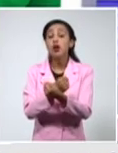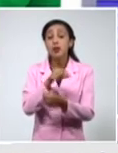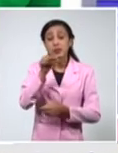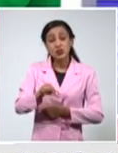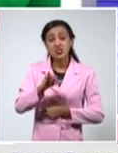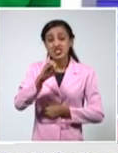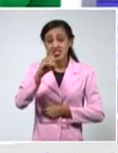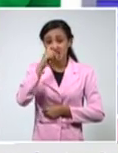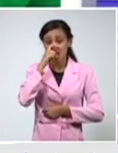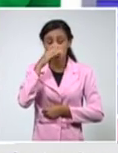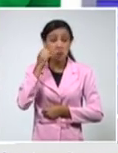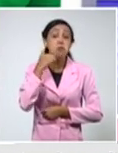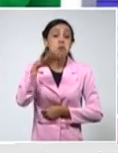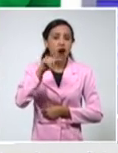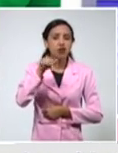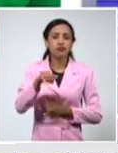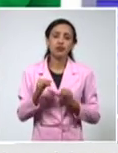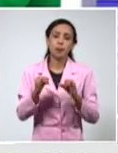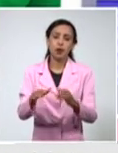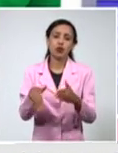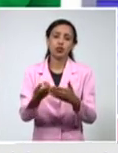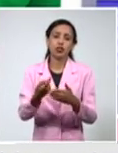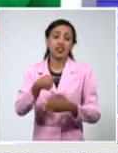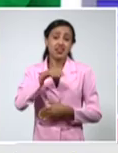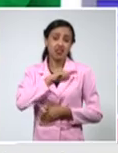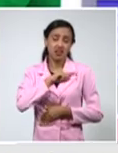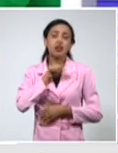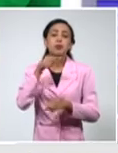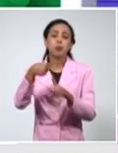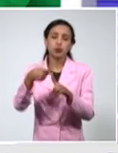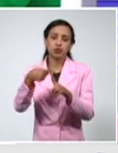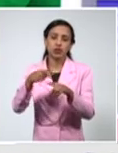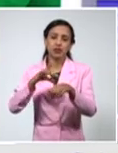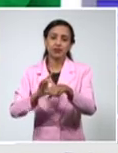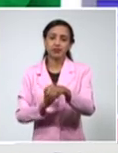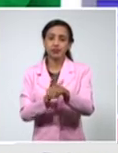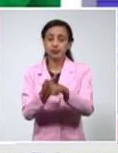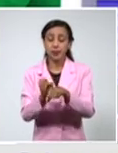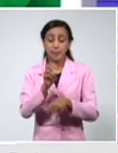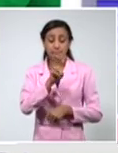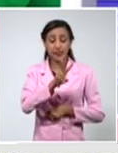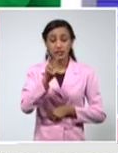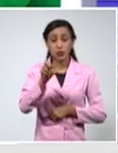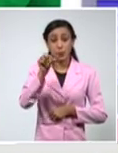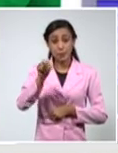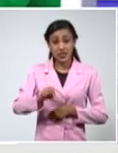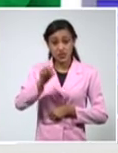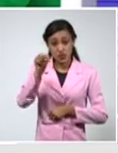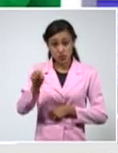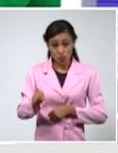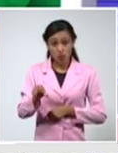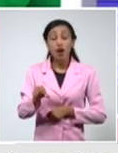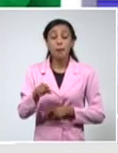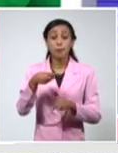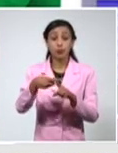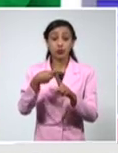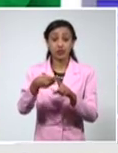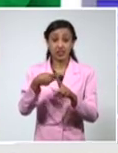fueron diagnosticadas en el día de ayer. Las 22 pacientes, las 22 personas positivas a la